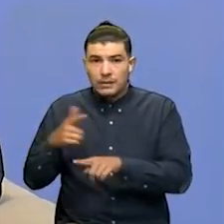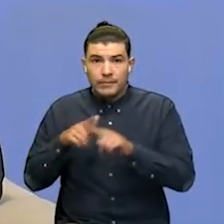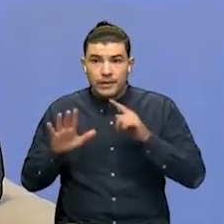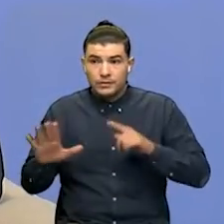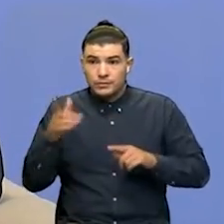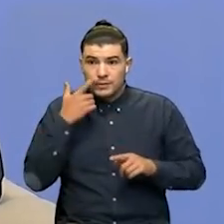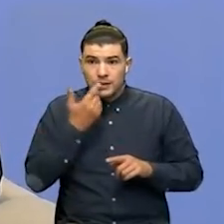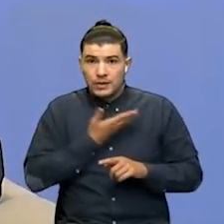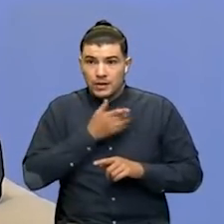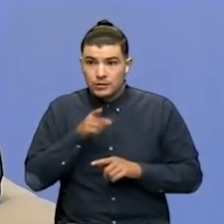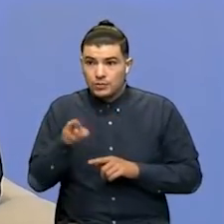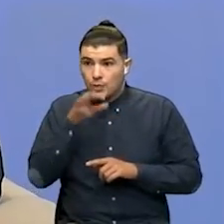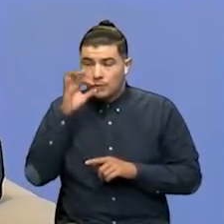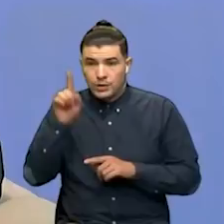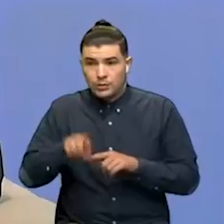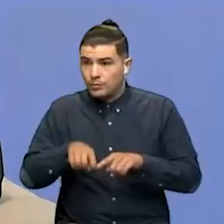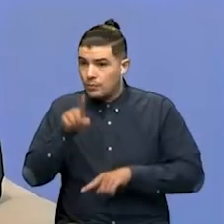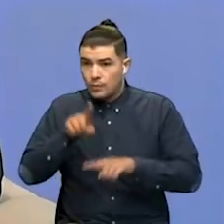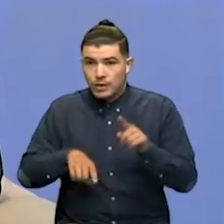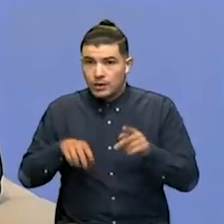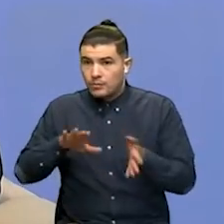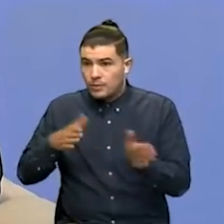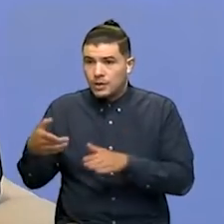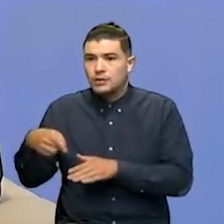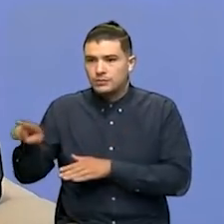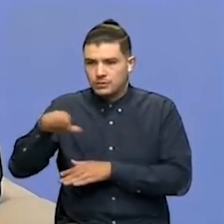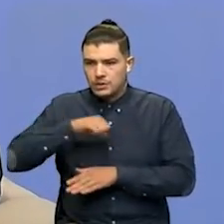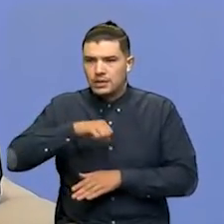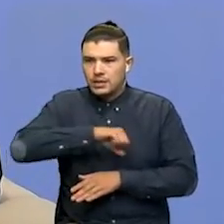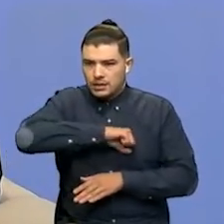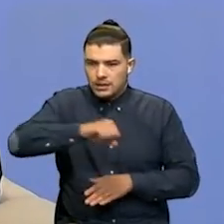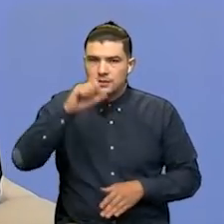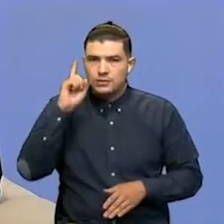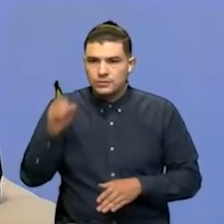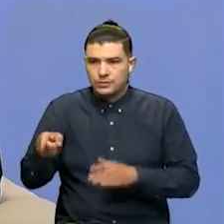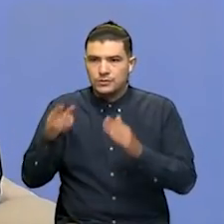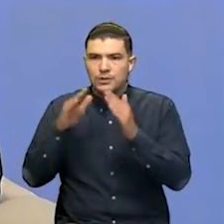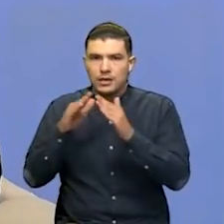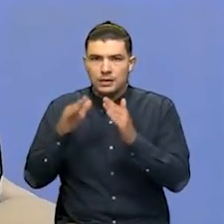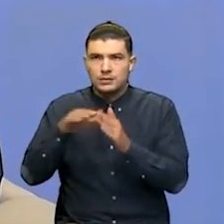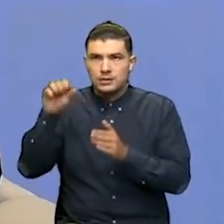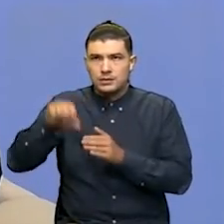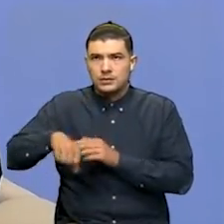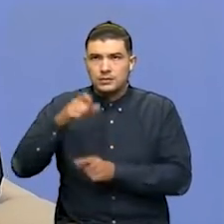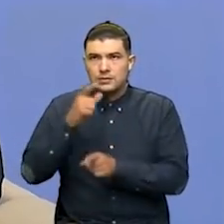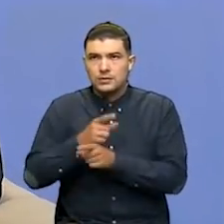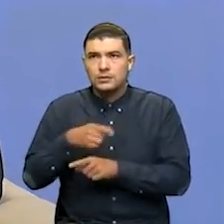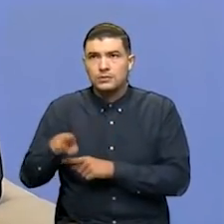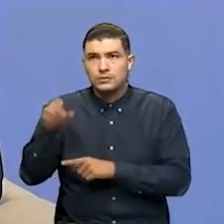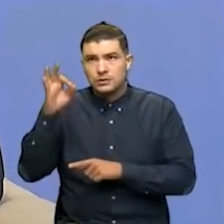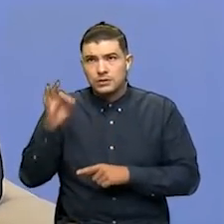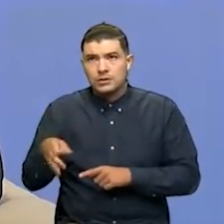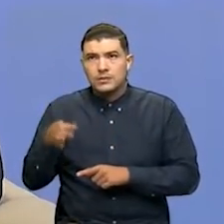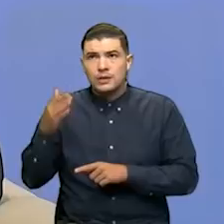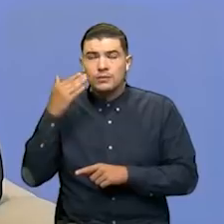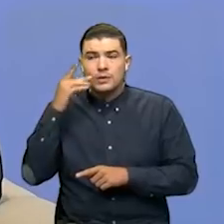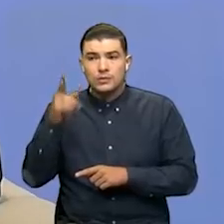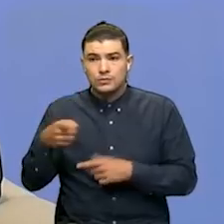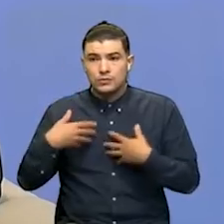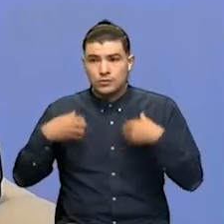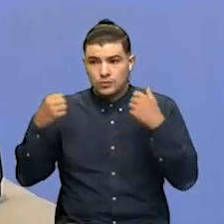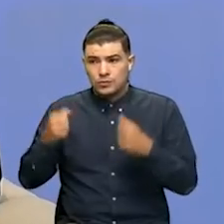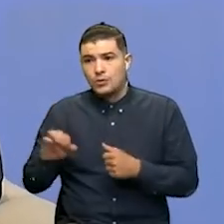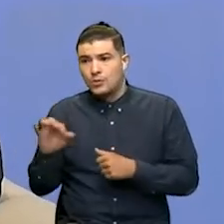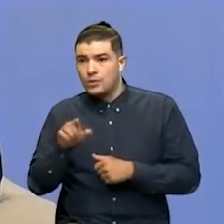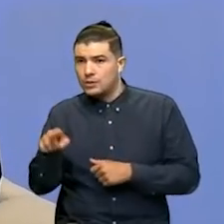de él aún no han fallecido, ellos serían los que tendrían derecho a esa casa. Sí, siempre y cuando pues los dueños o los